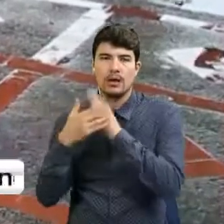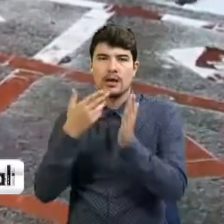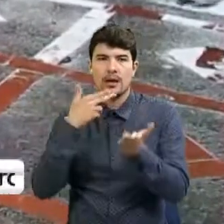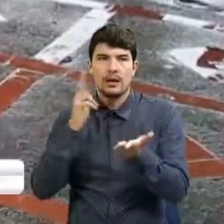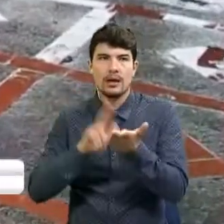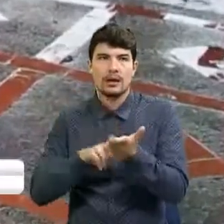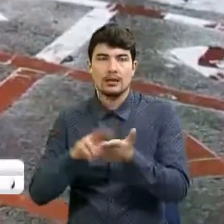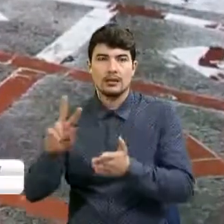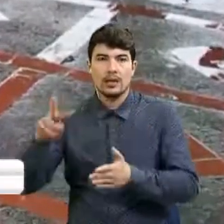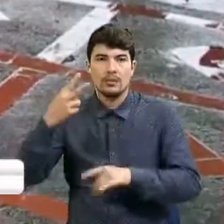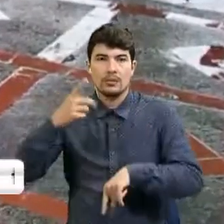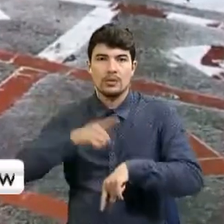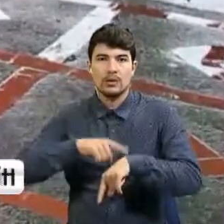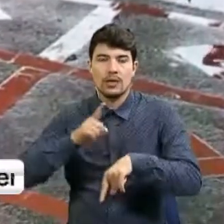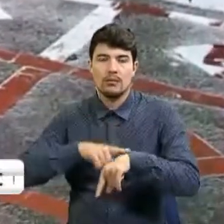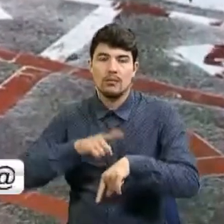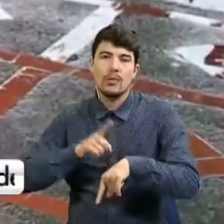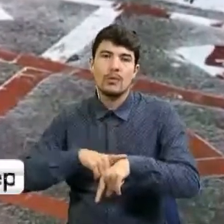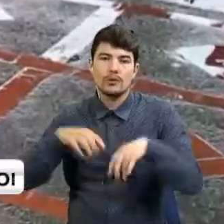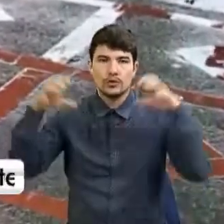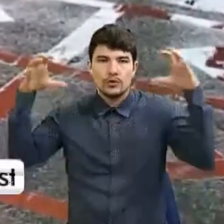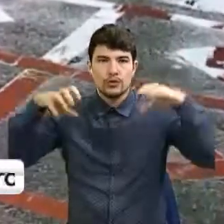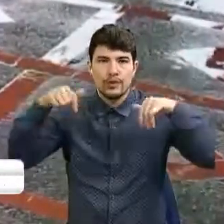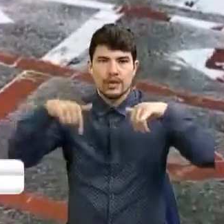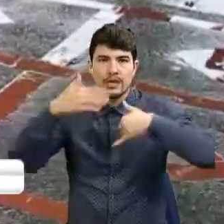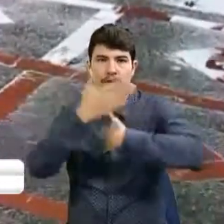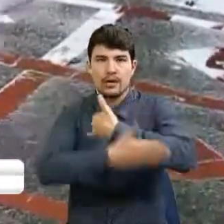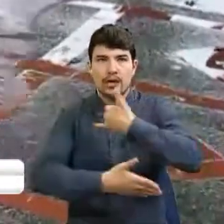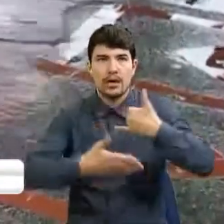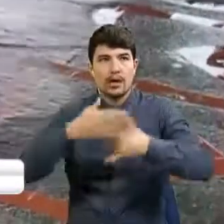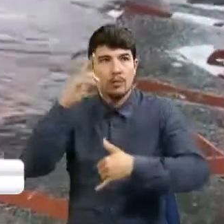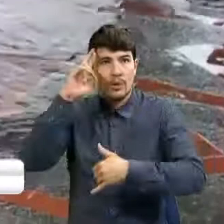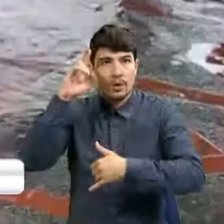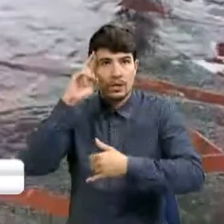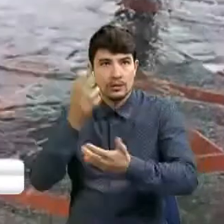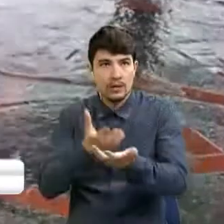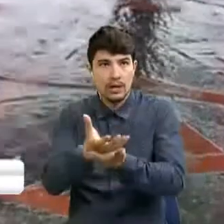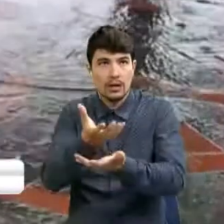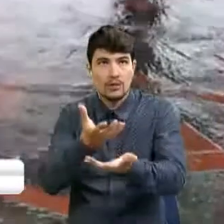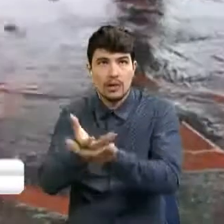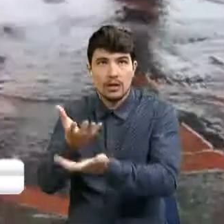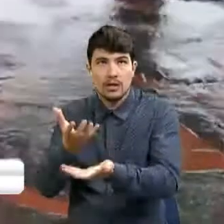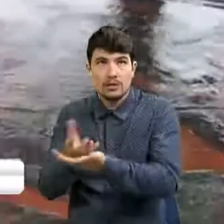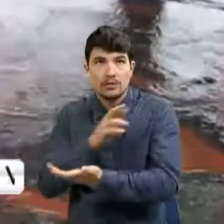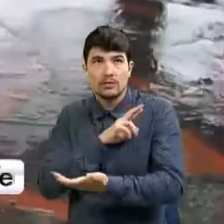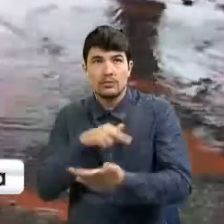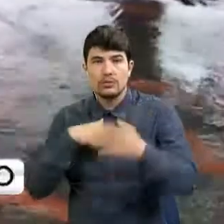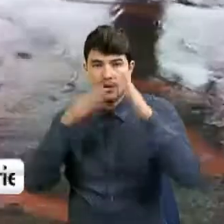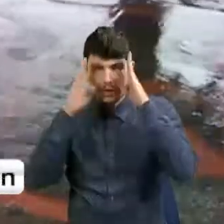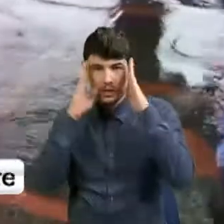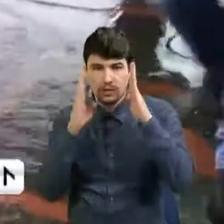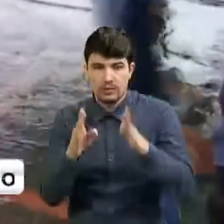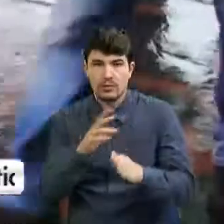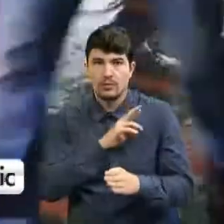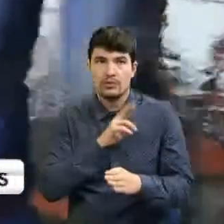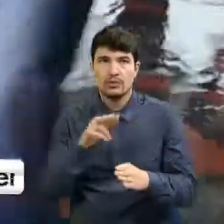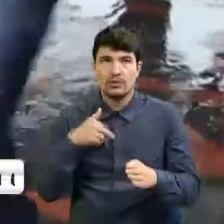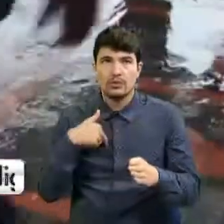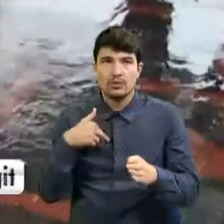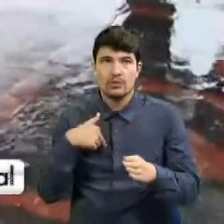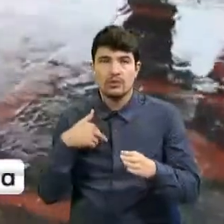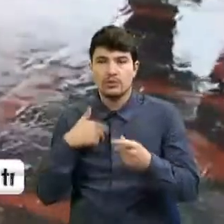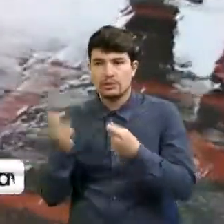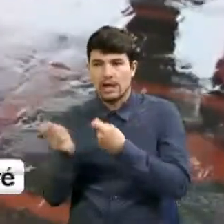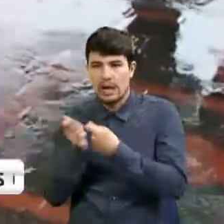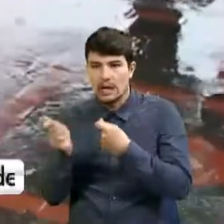acerca a la segunda temporada de lluvias en el país, a los cuales están haciendo muchas recomendaciones, que estemos atentos, que nos alejemos de los riberas del